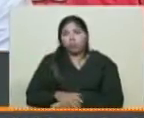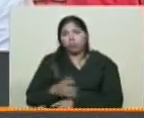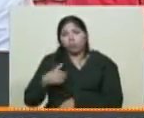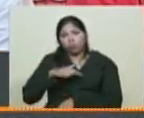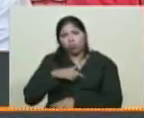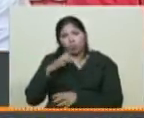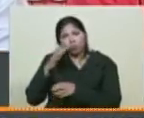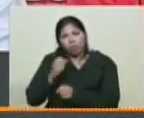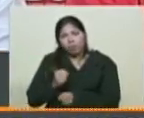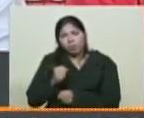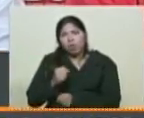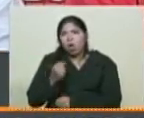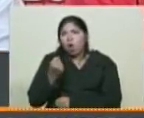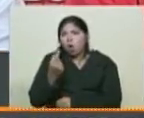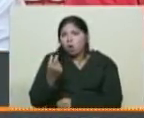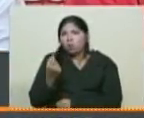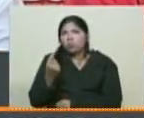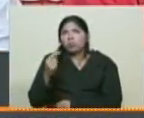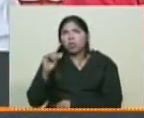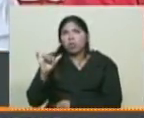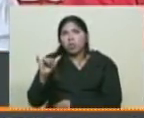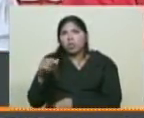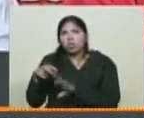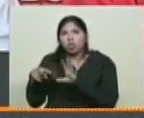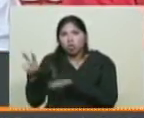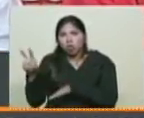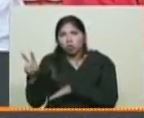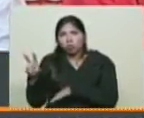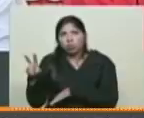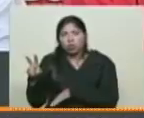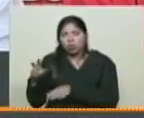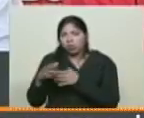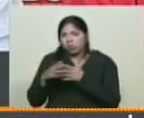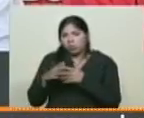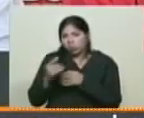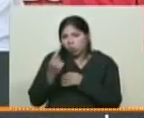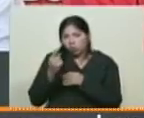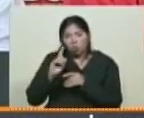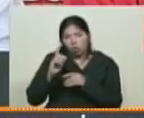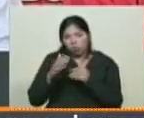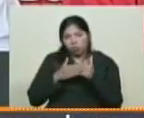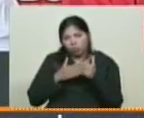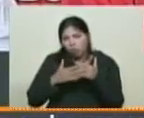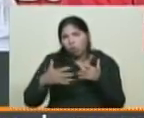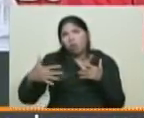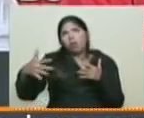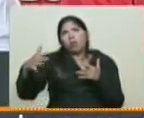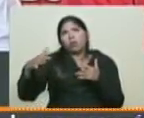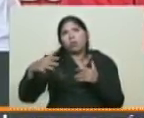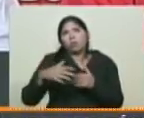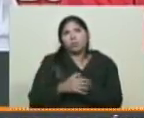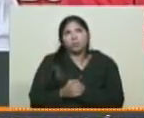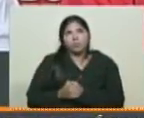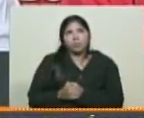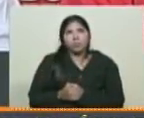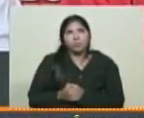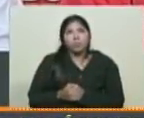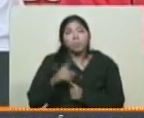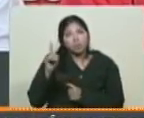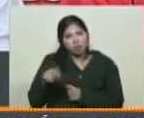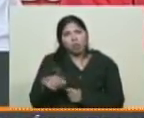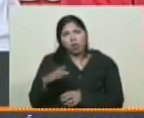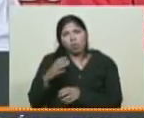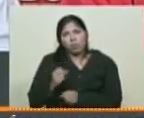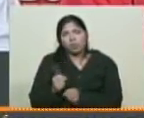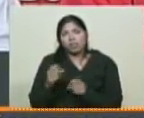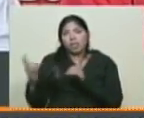no solamente el 11 y el 12, nos va a seguir llevando todo el 2018 y toda la vida, porque creemos también siempre en el diálogo, pero